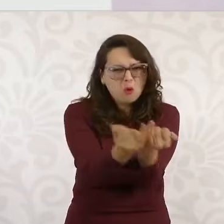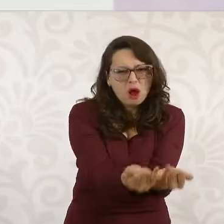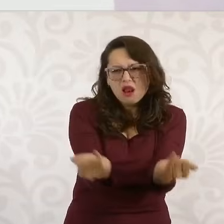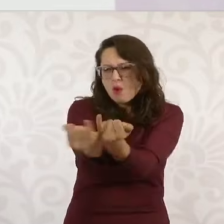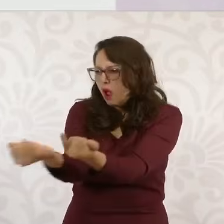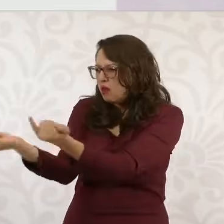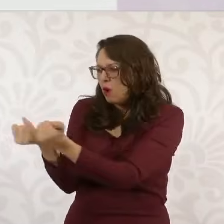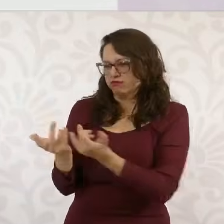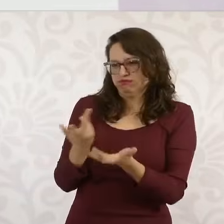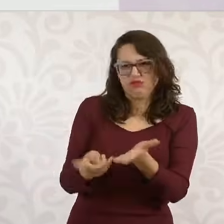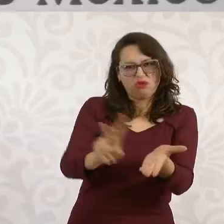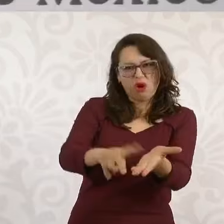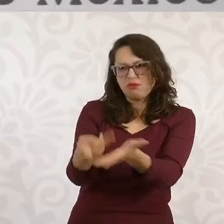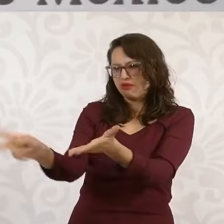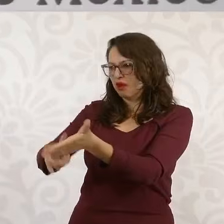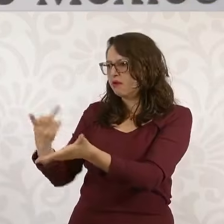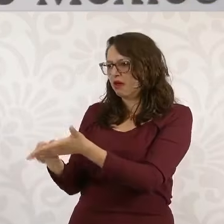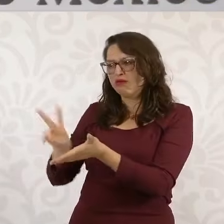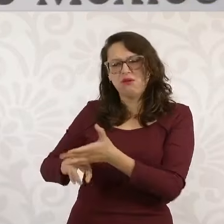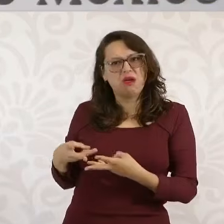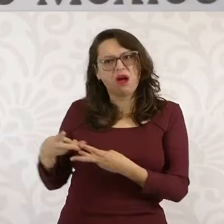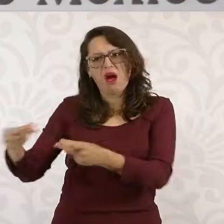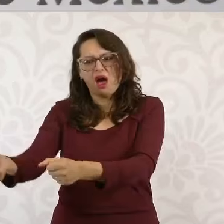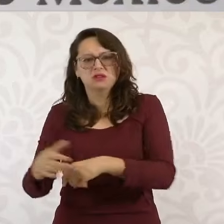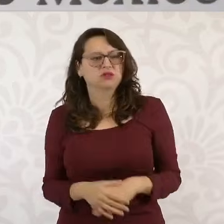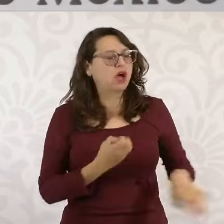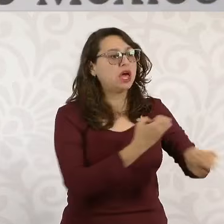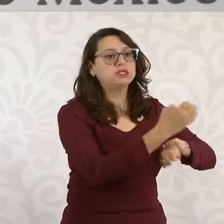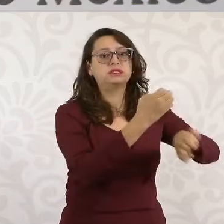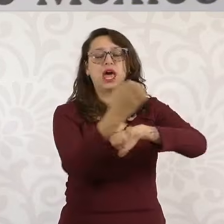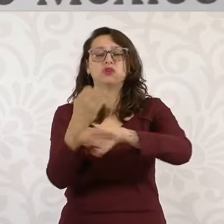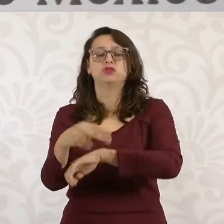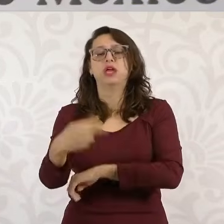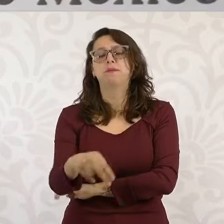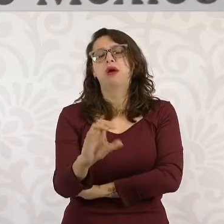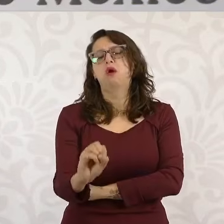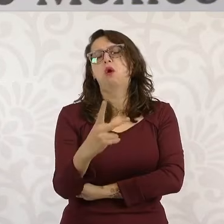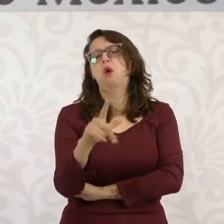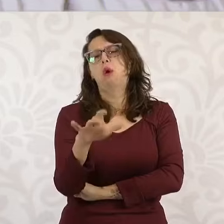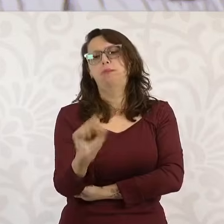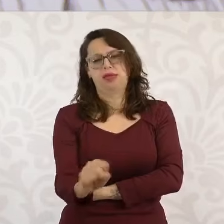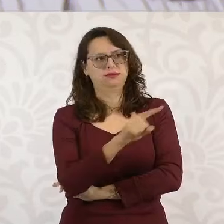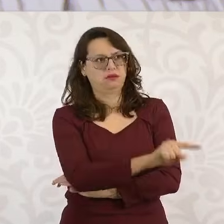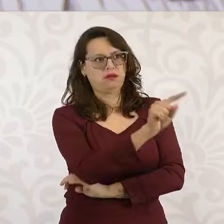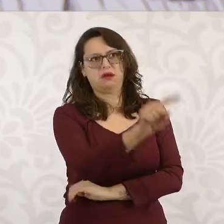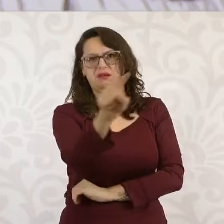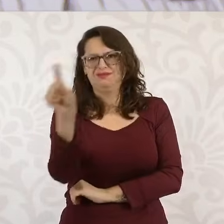Las OPLES, que son lo que eran los institutos electorales estatales, pues